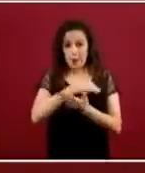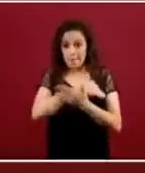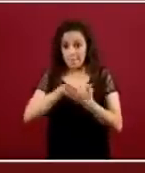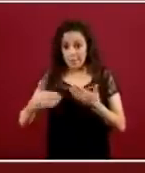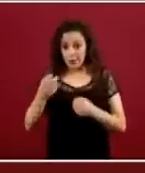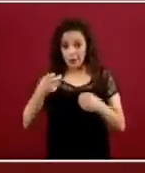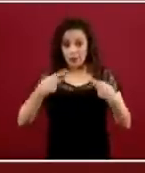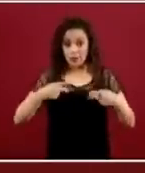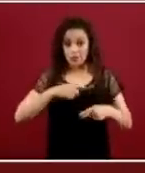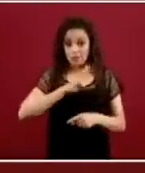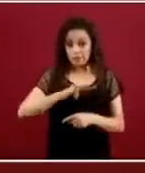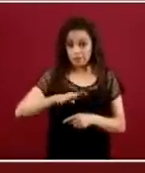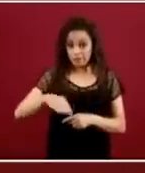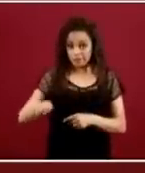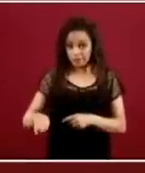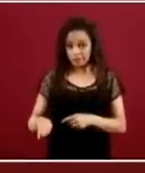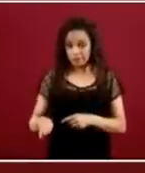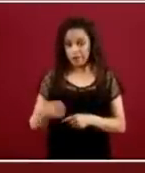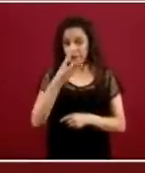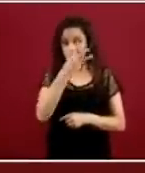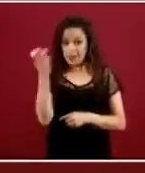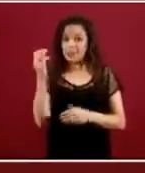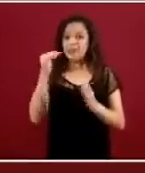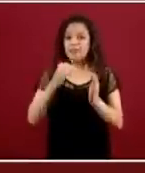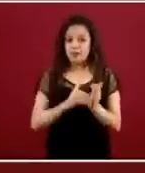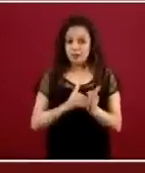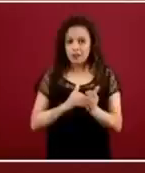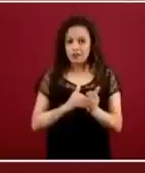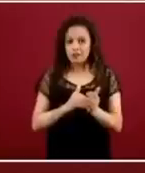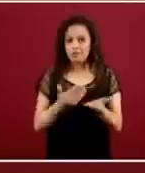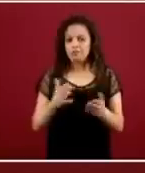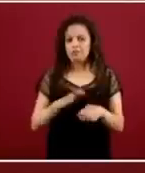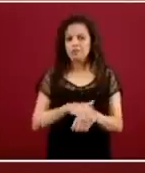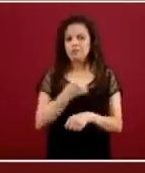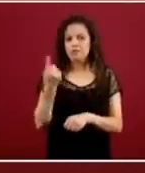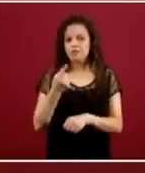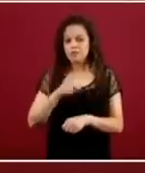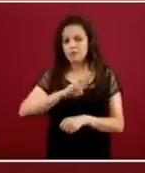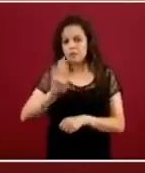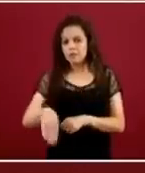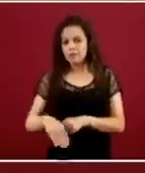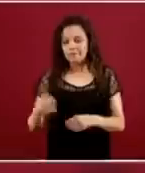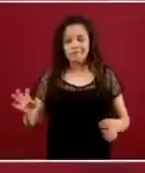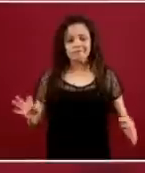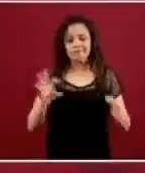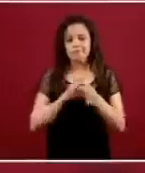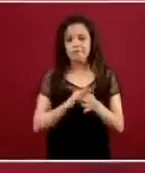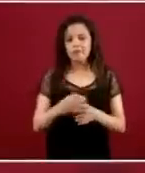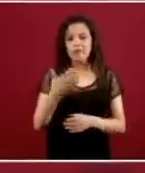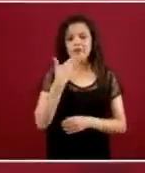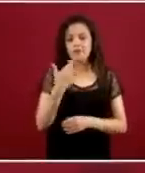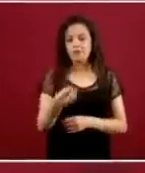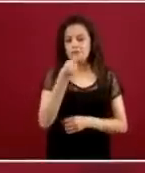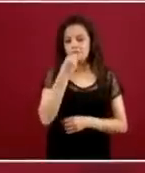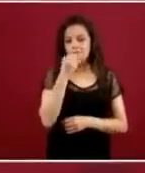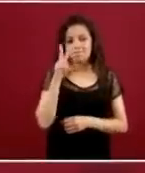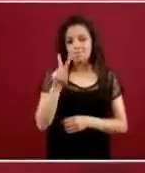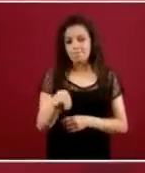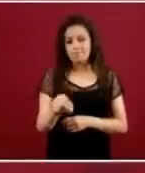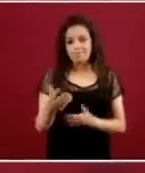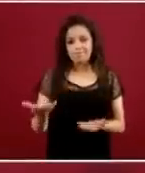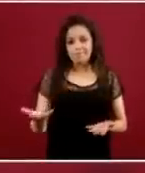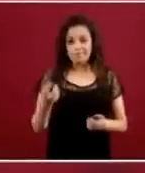300.000 están relacionadas con una mala alimentación una mala alimentación